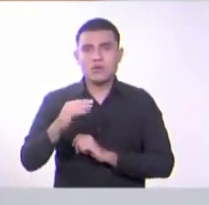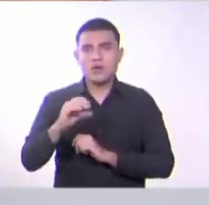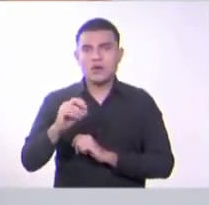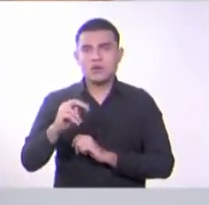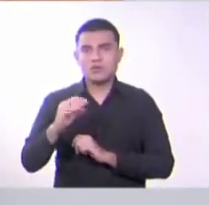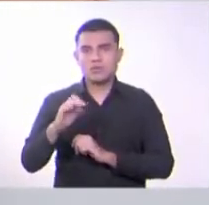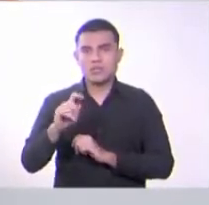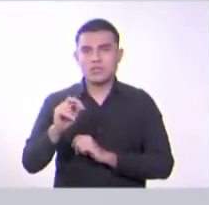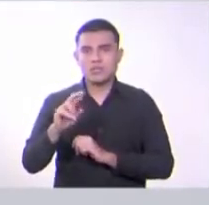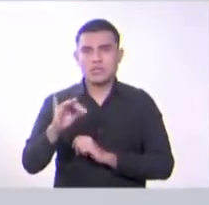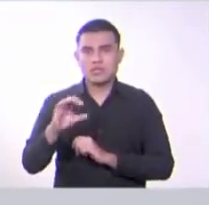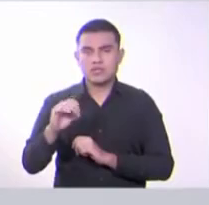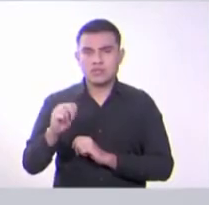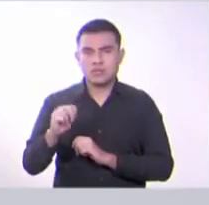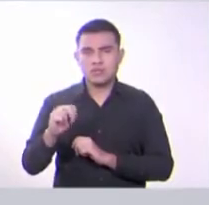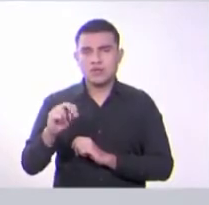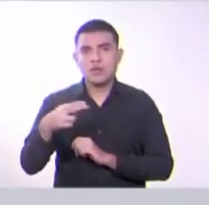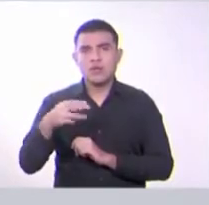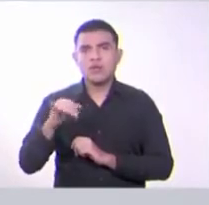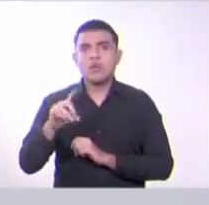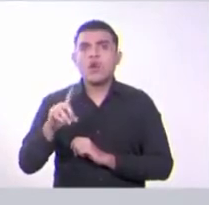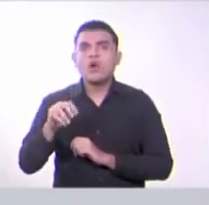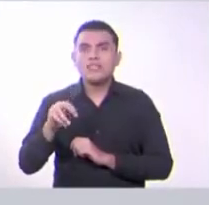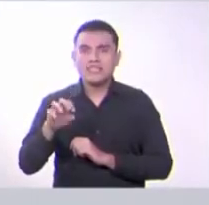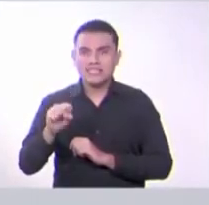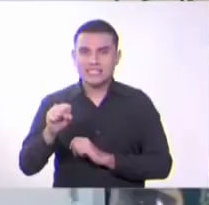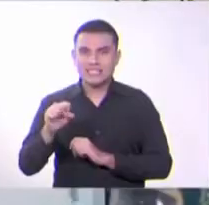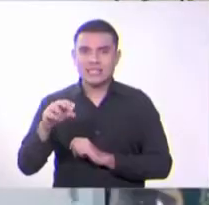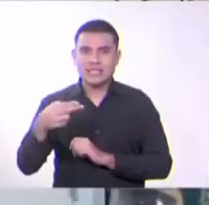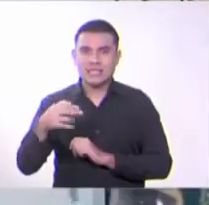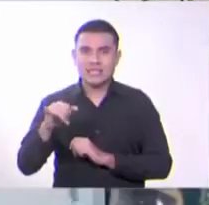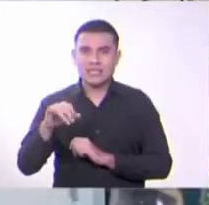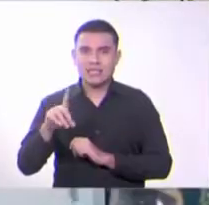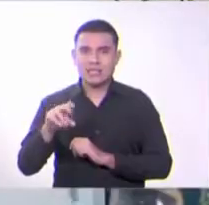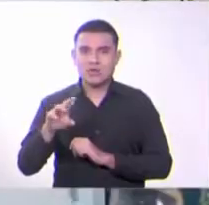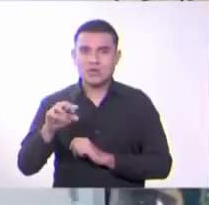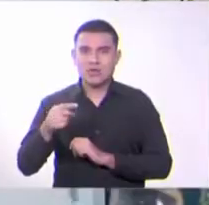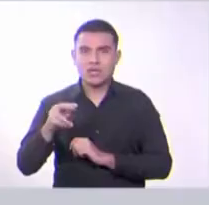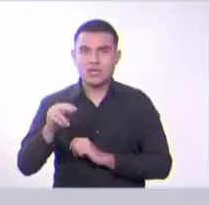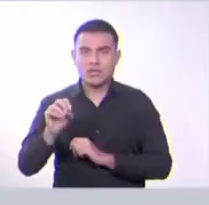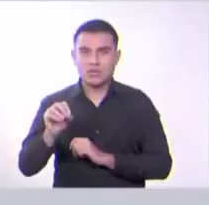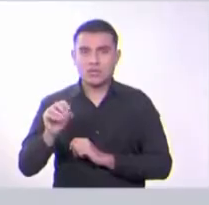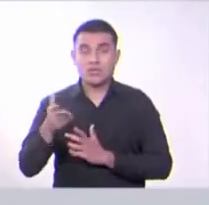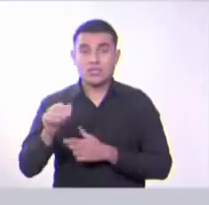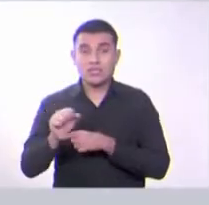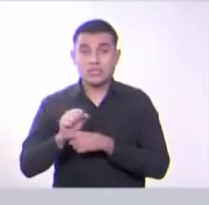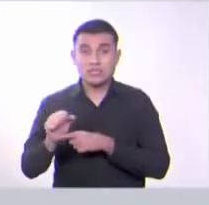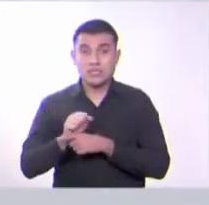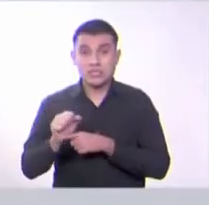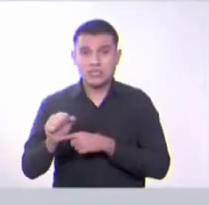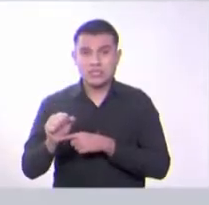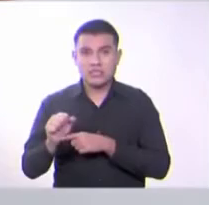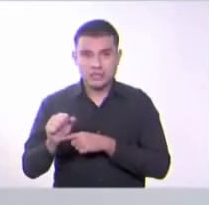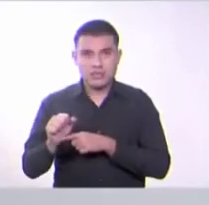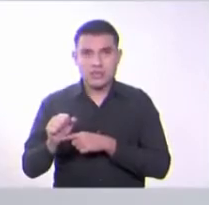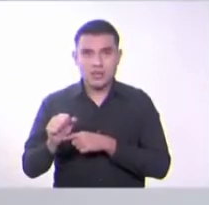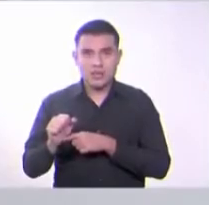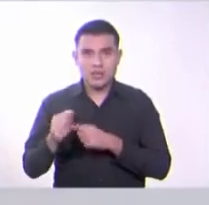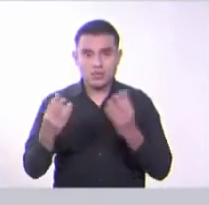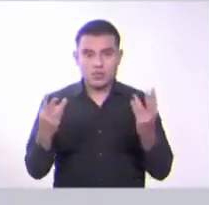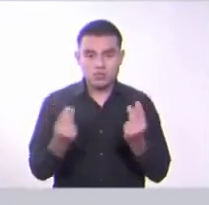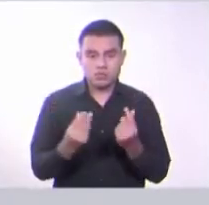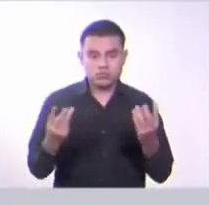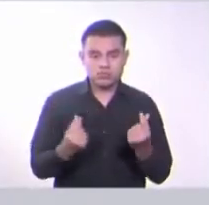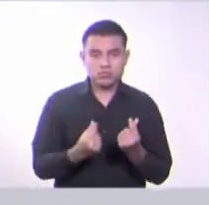concentración de los iones hidrógeno. Y el ejercicio nos está dando el dato de concentración